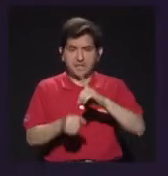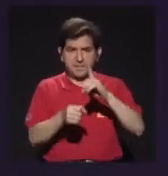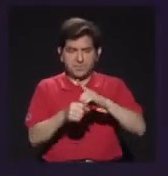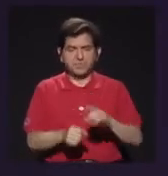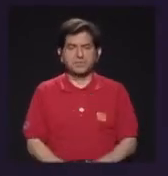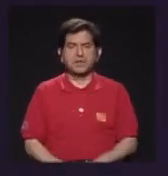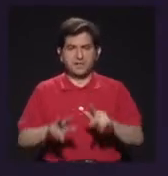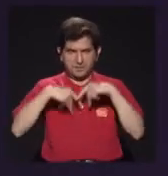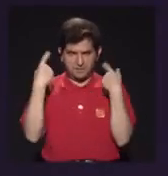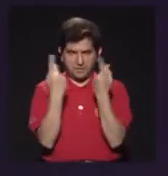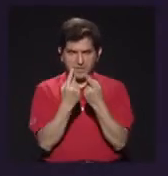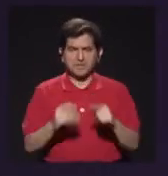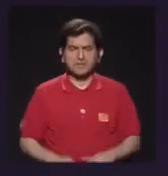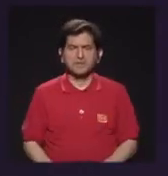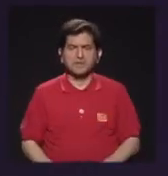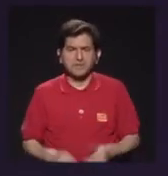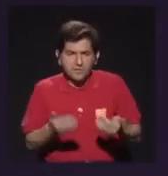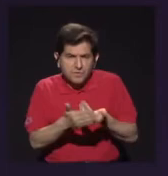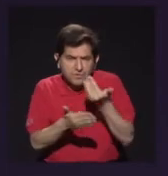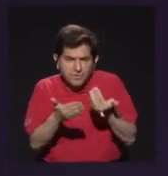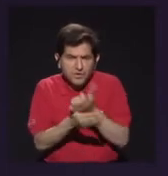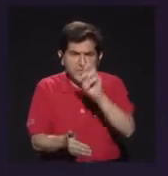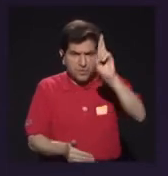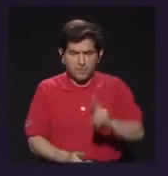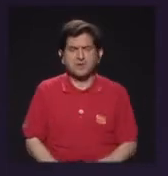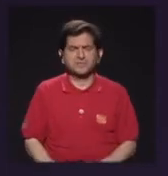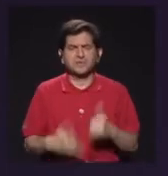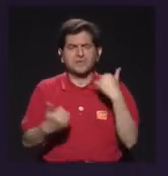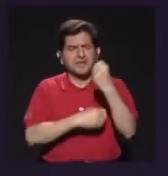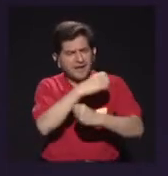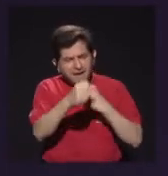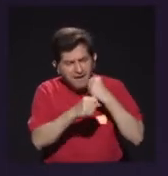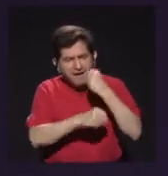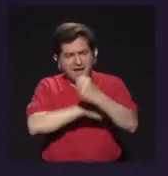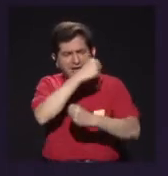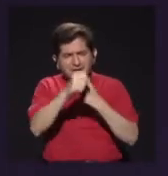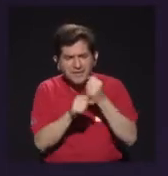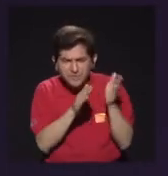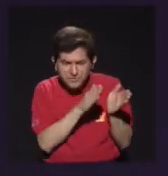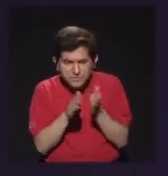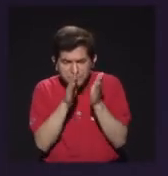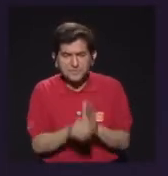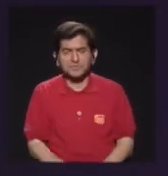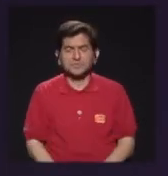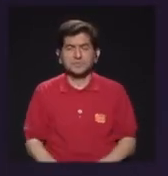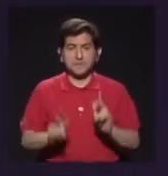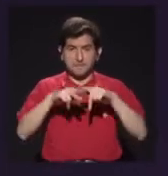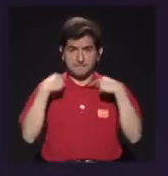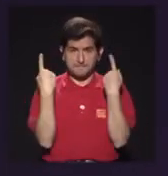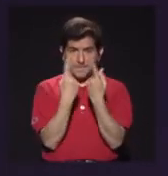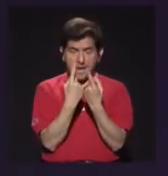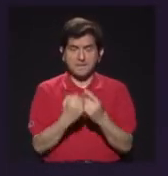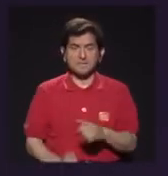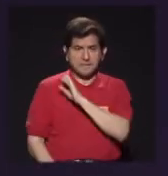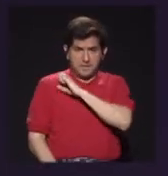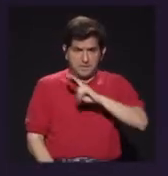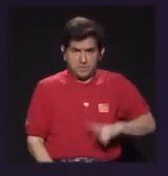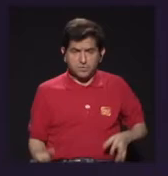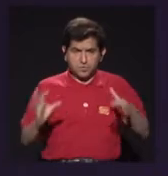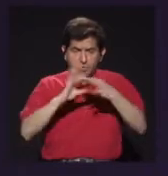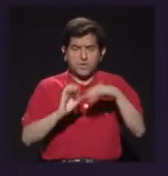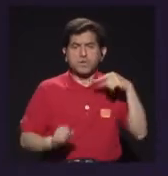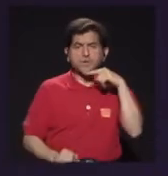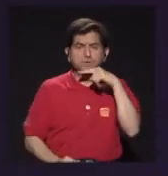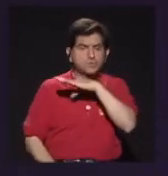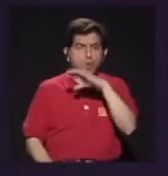pues venía cocinando desde hace meses sino desde hace años los partidos evangélicos han tenido una alianza constante sea con la unidad social cristiana